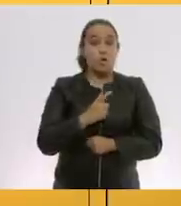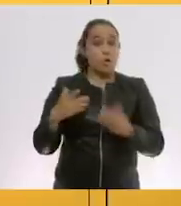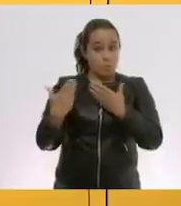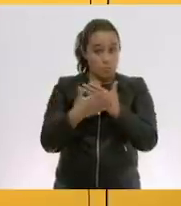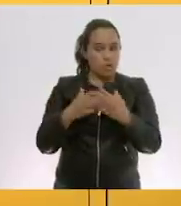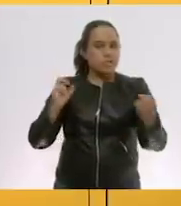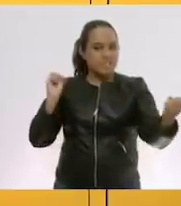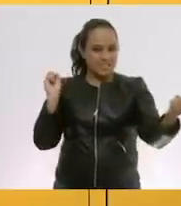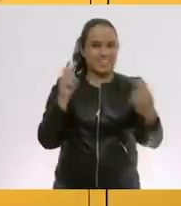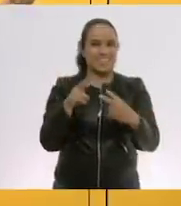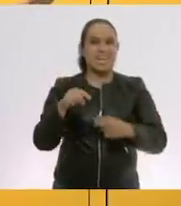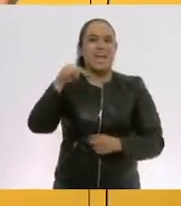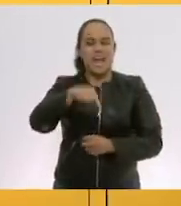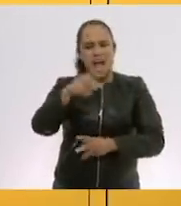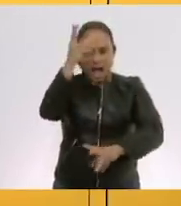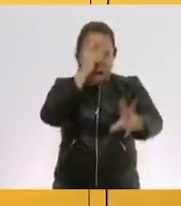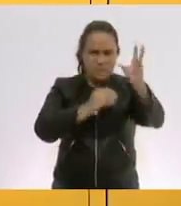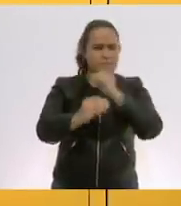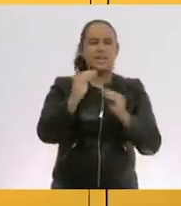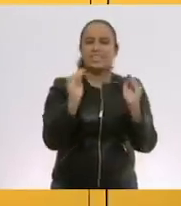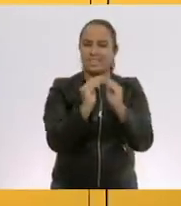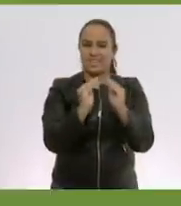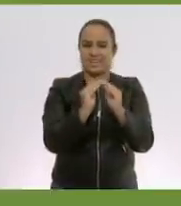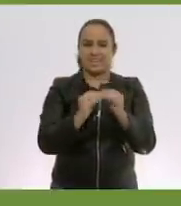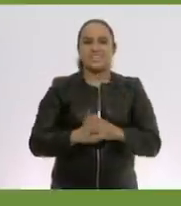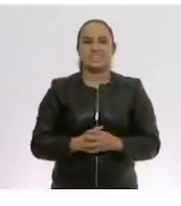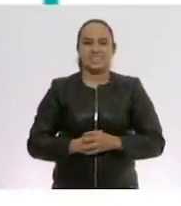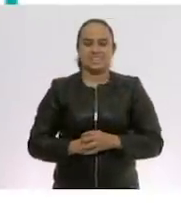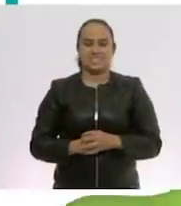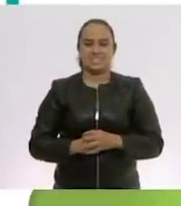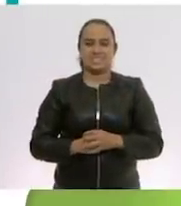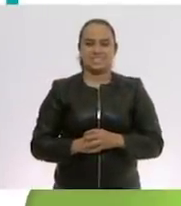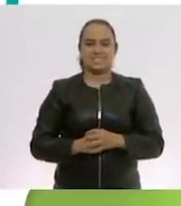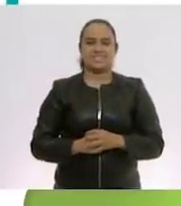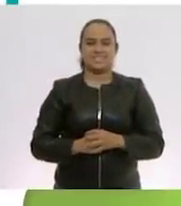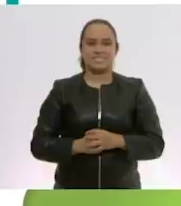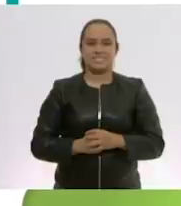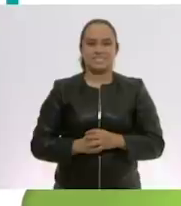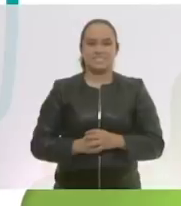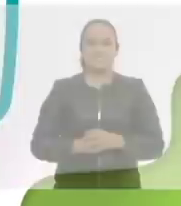próxima, aquí en Aprende en Casa.